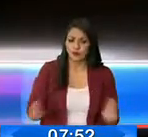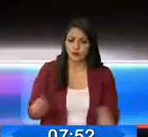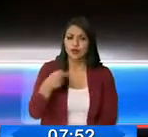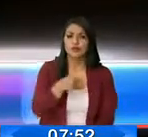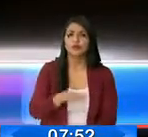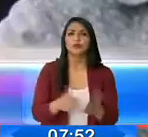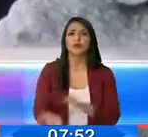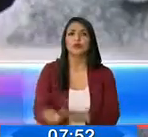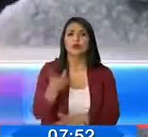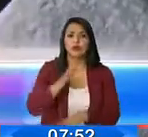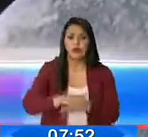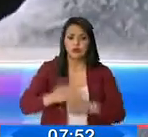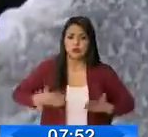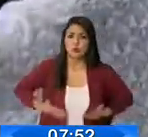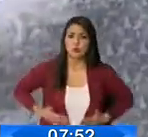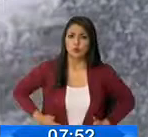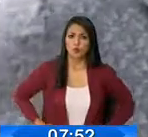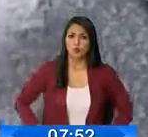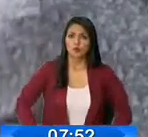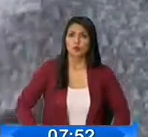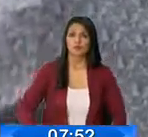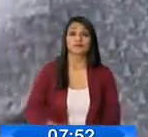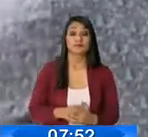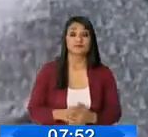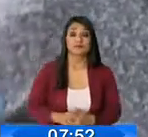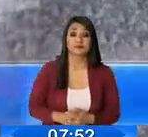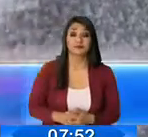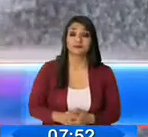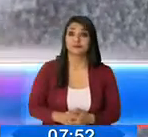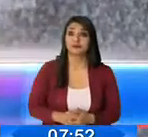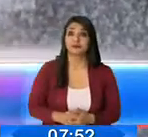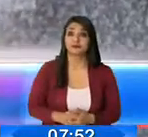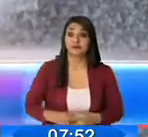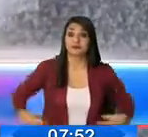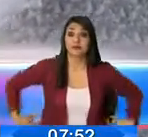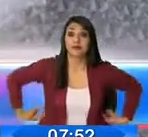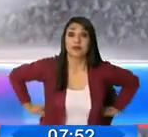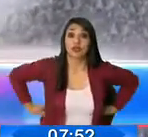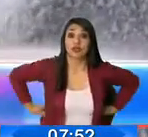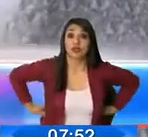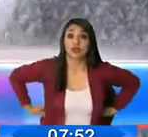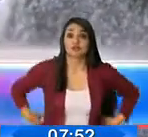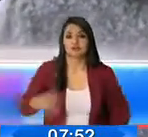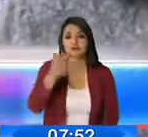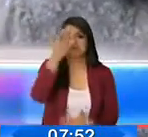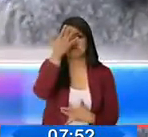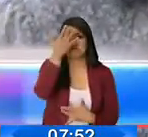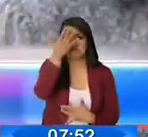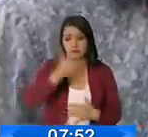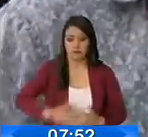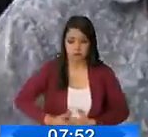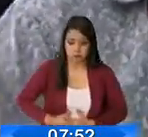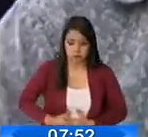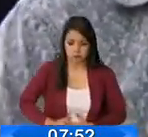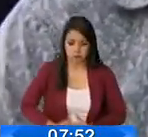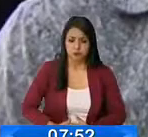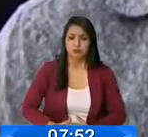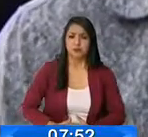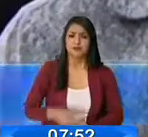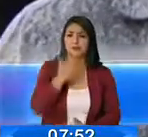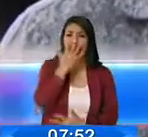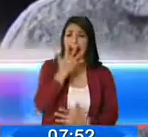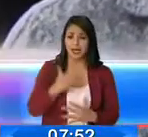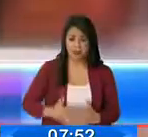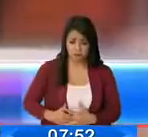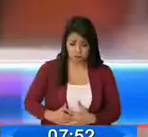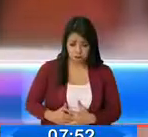viene a morir. Mi madre le laceran las venas de los riñones y comienza a sangrar en el abdomen, a llenársele toda la cavidad abdominal